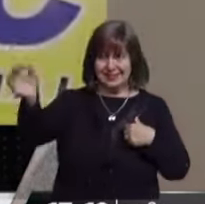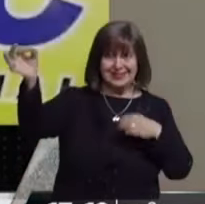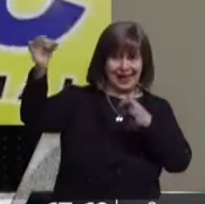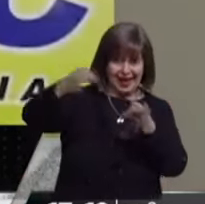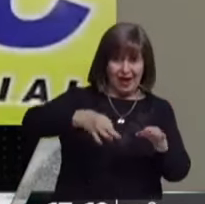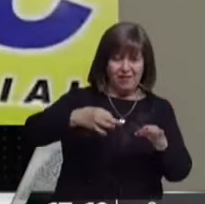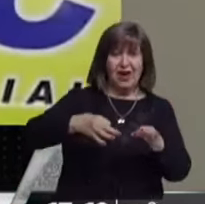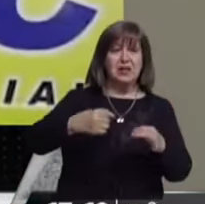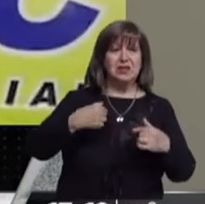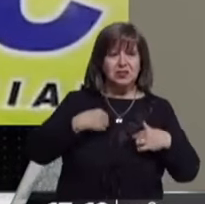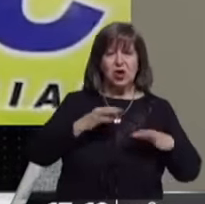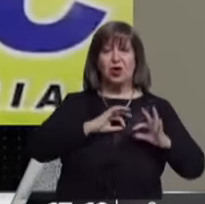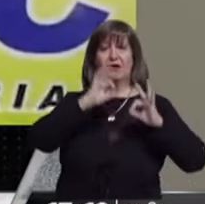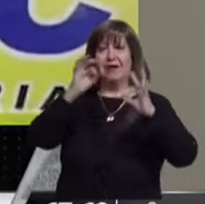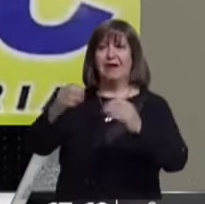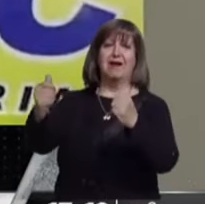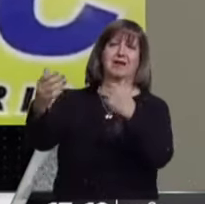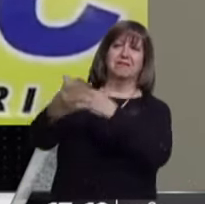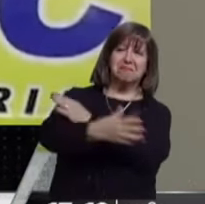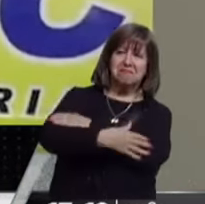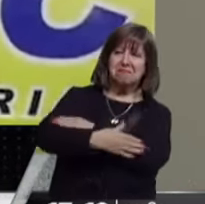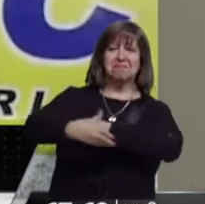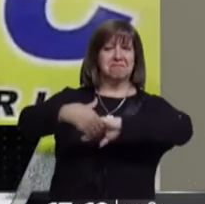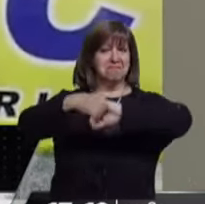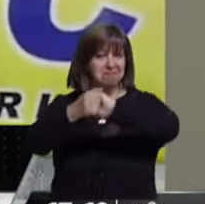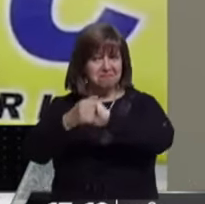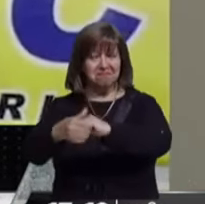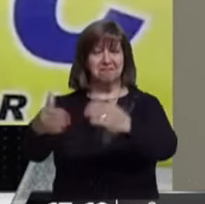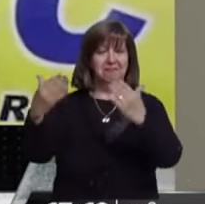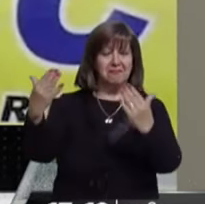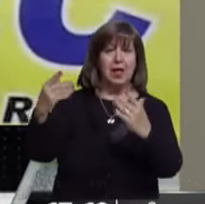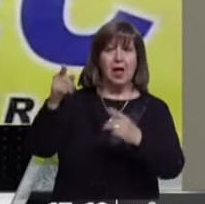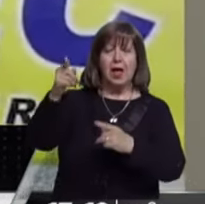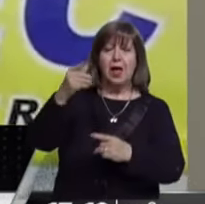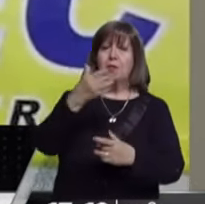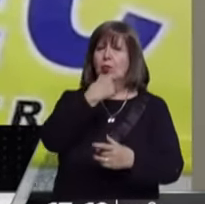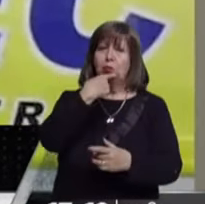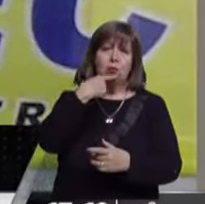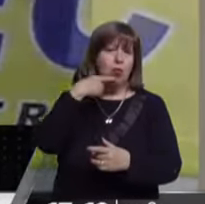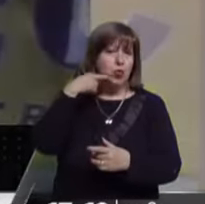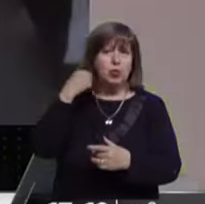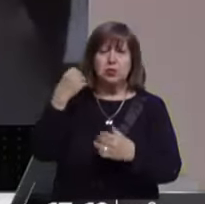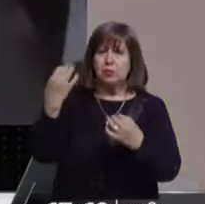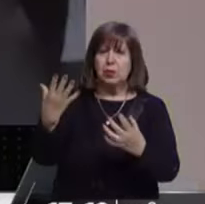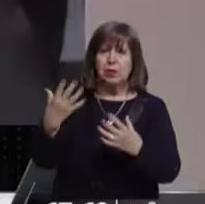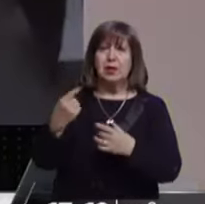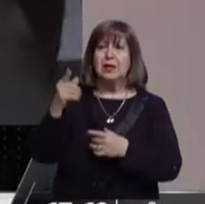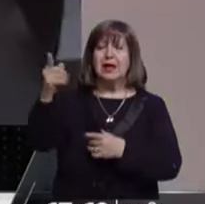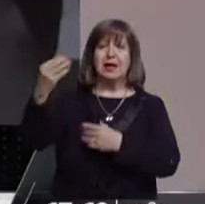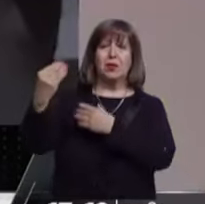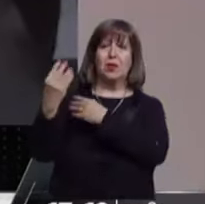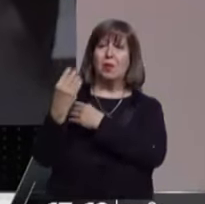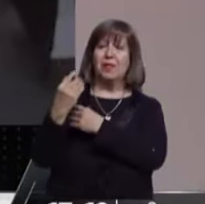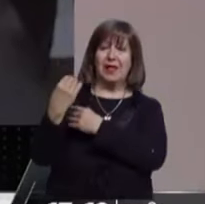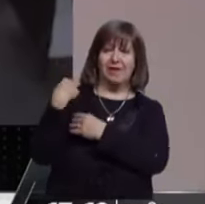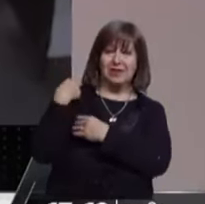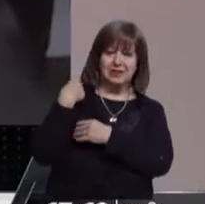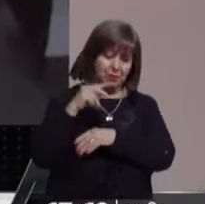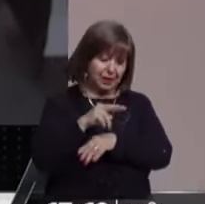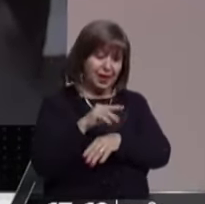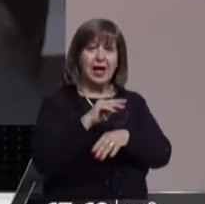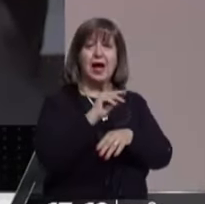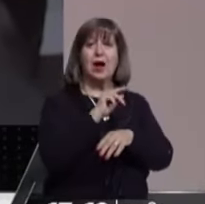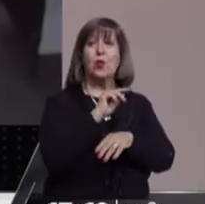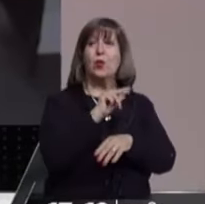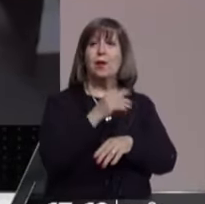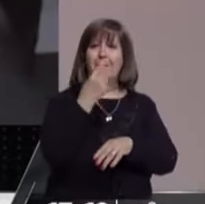saludarlo. Era un hombre muy amable, muy querido, y me decía, cuídenme los perritos, el perrito que es de mi